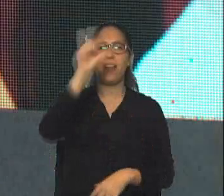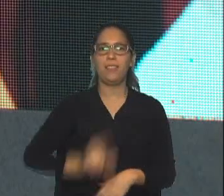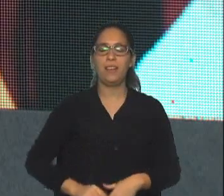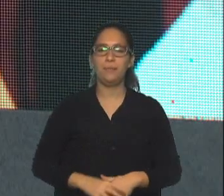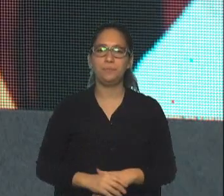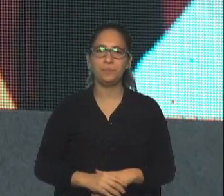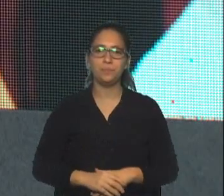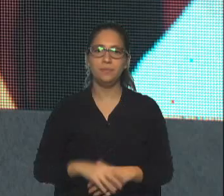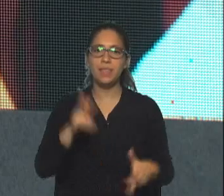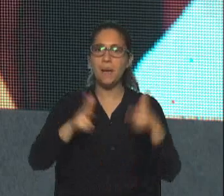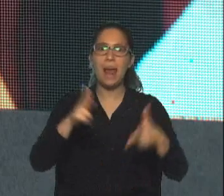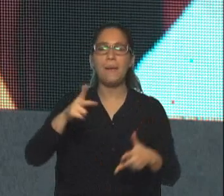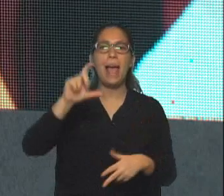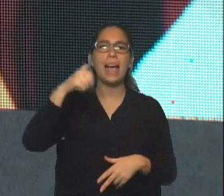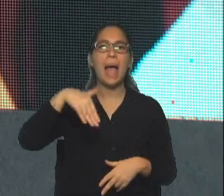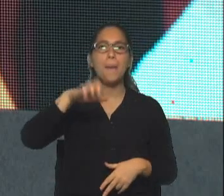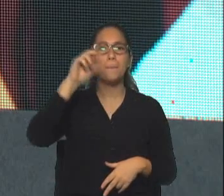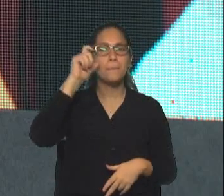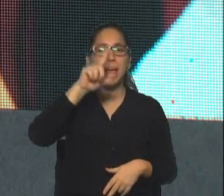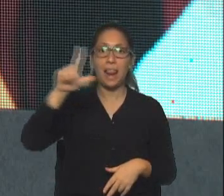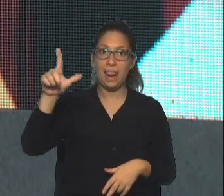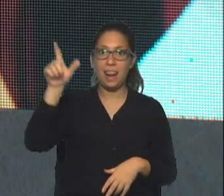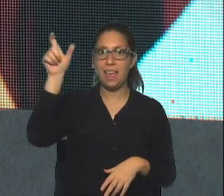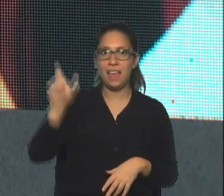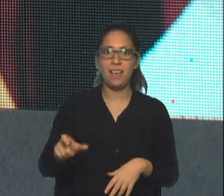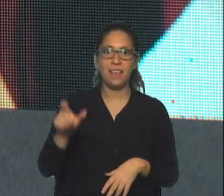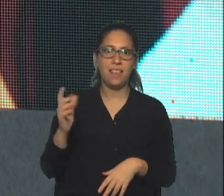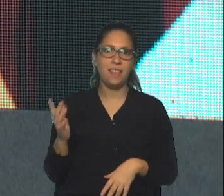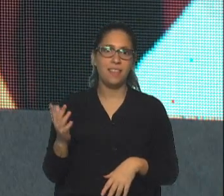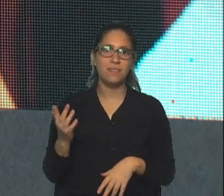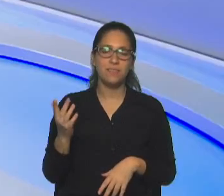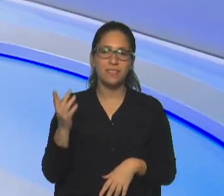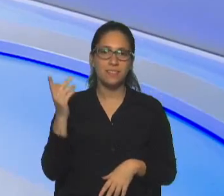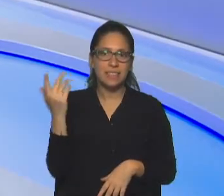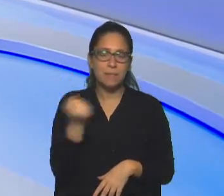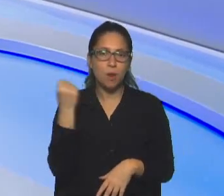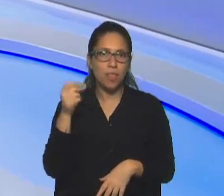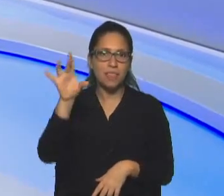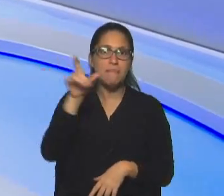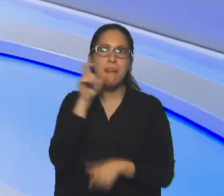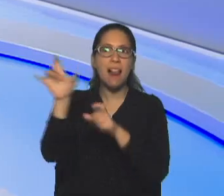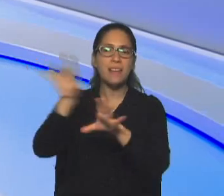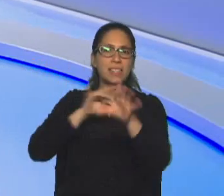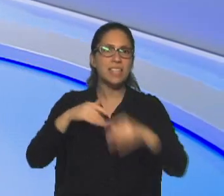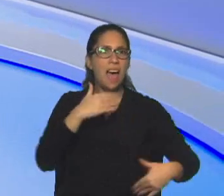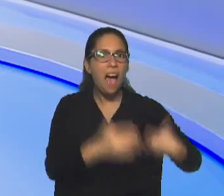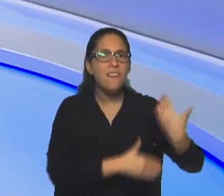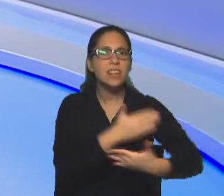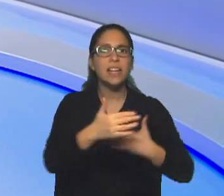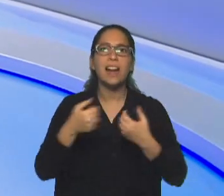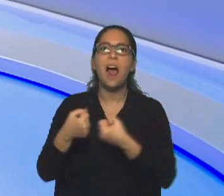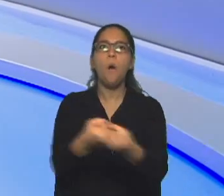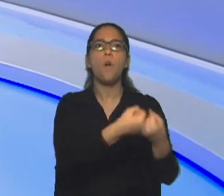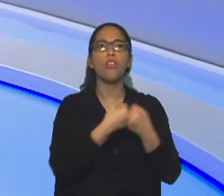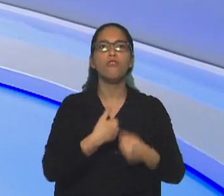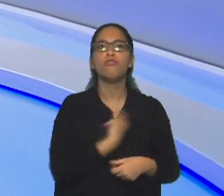hablaba epsi Campbell Como dijo greta tomando tantas palabras podemos no greta porque esto de avanzar en impacto